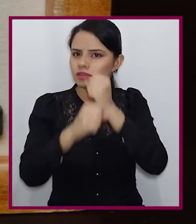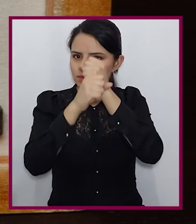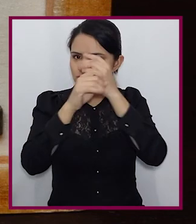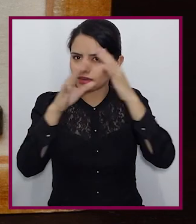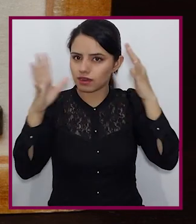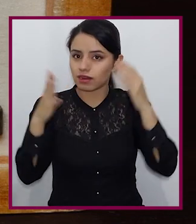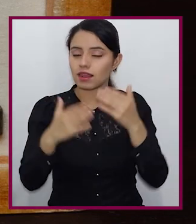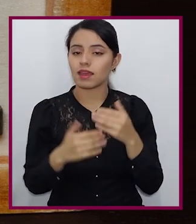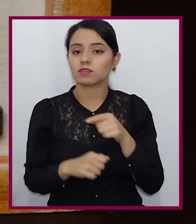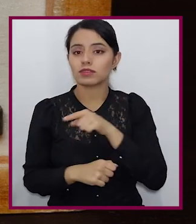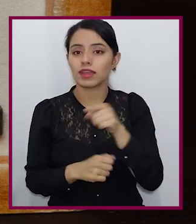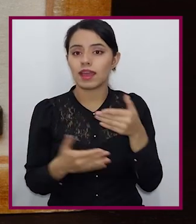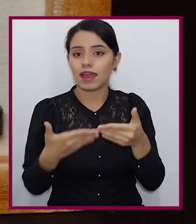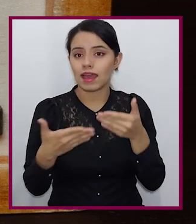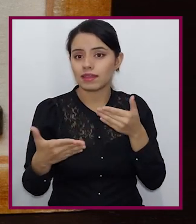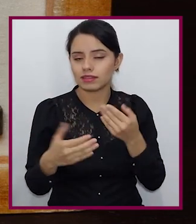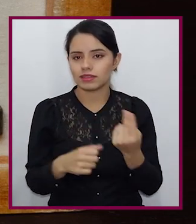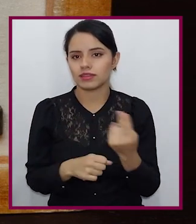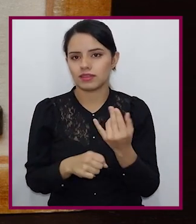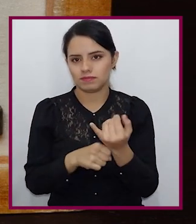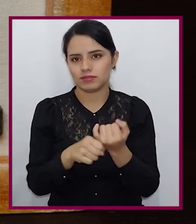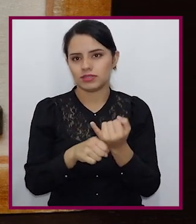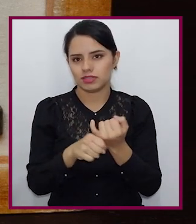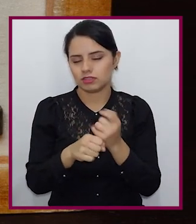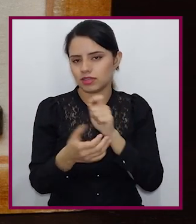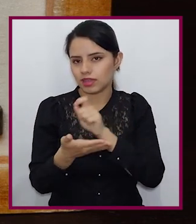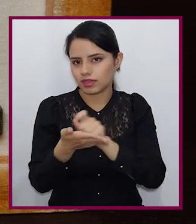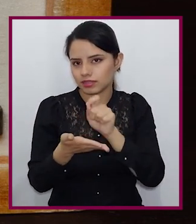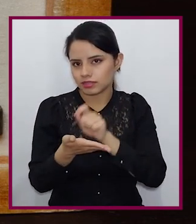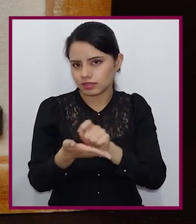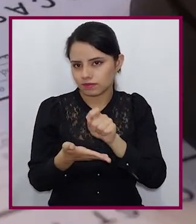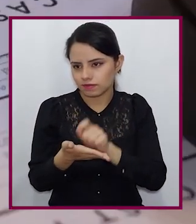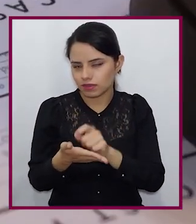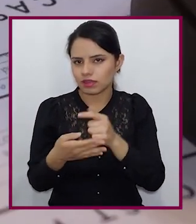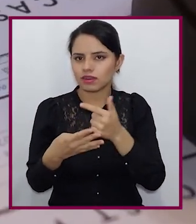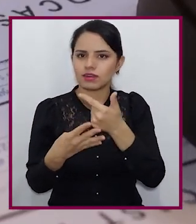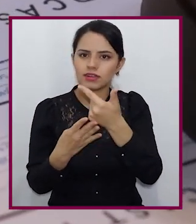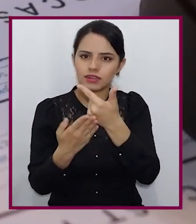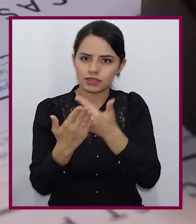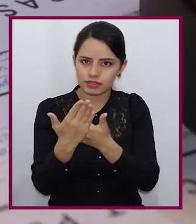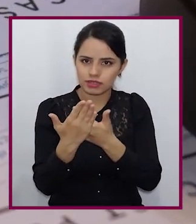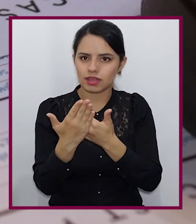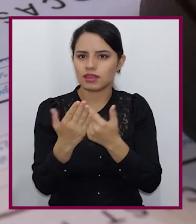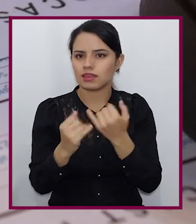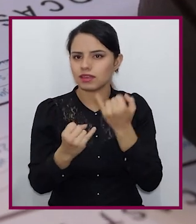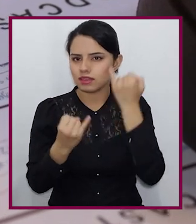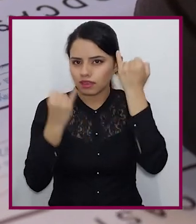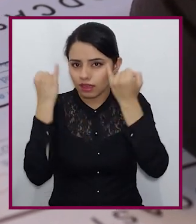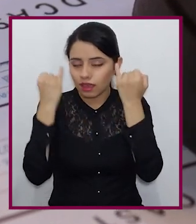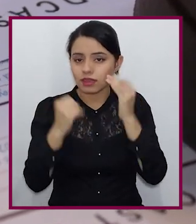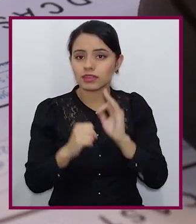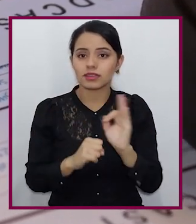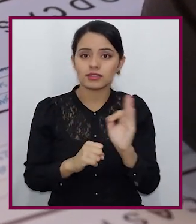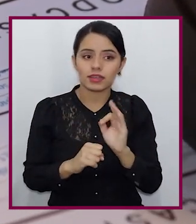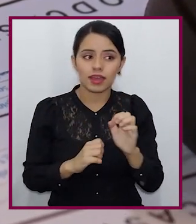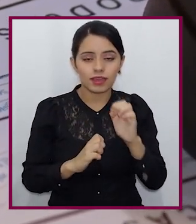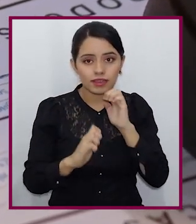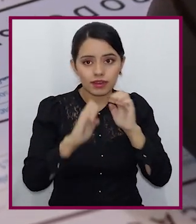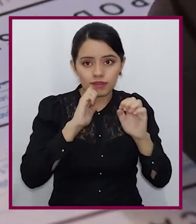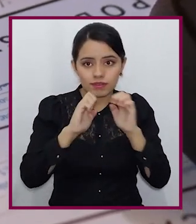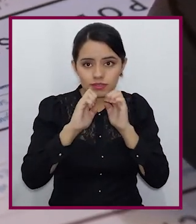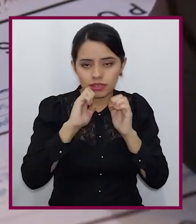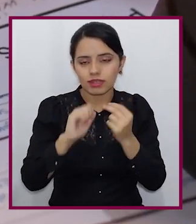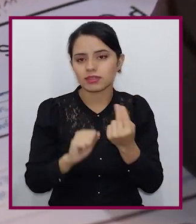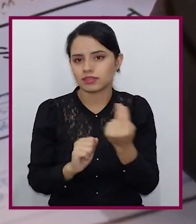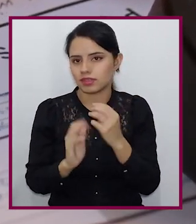investigación, a escribir, a hacer un guión, una escaleta de ideas. Si tienes entrevistas, hay que hacer las agendas,